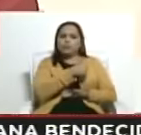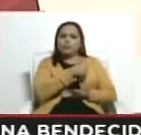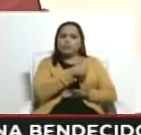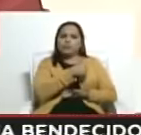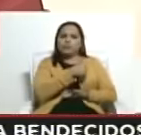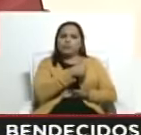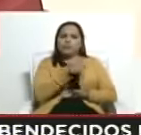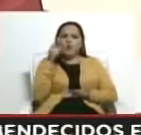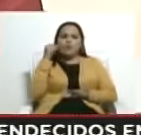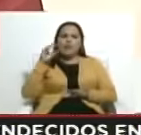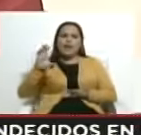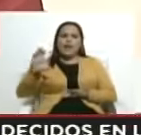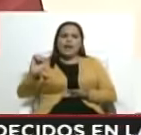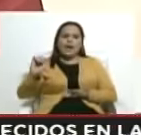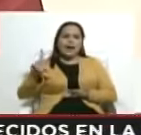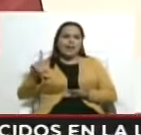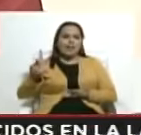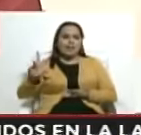Juan Carlos Caldera.